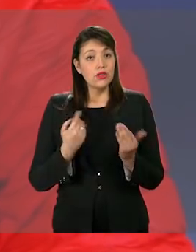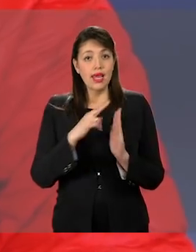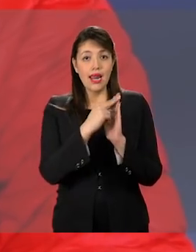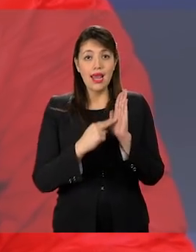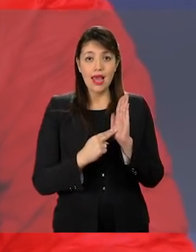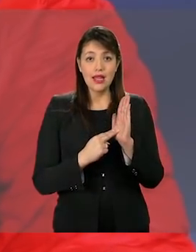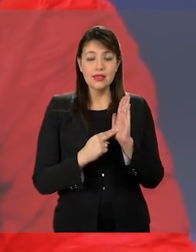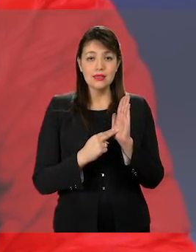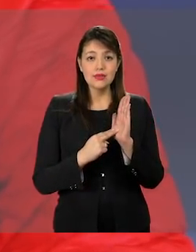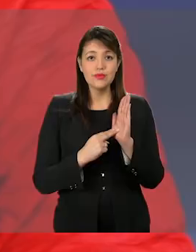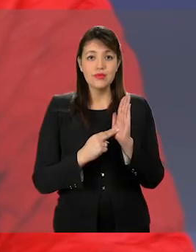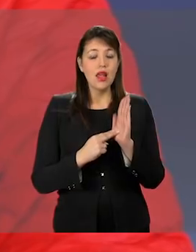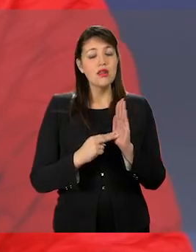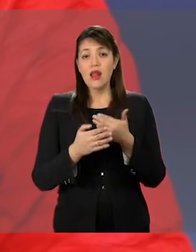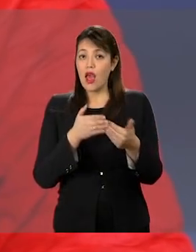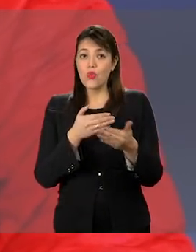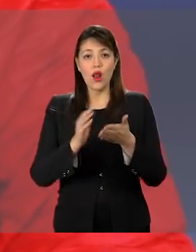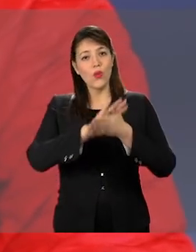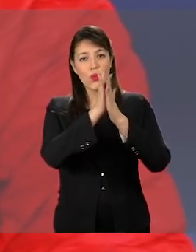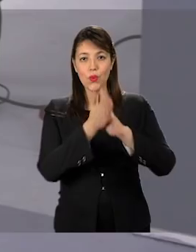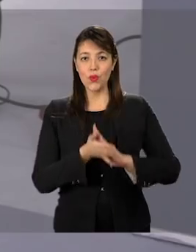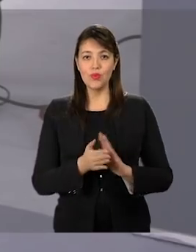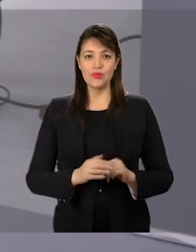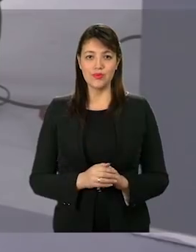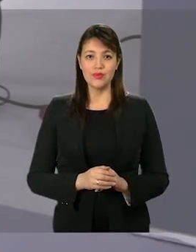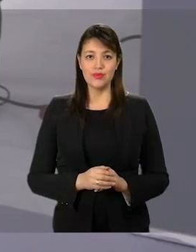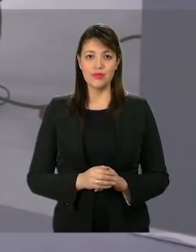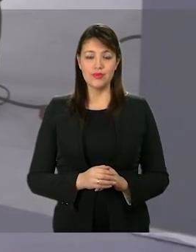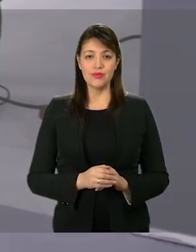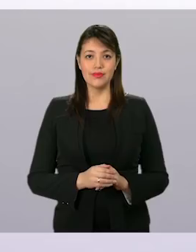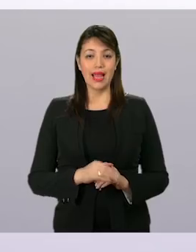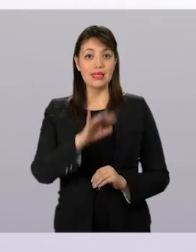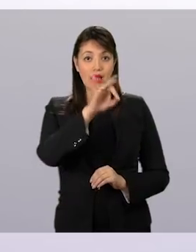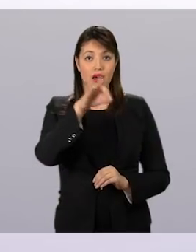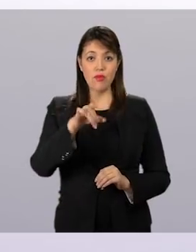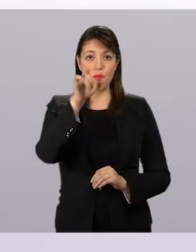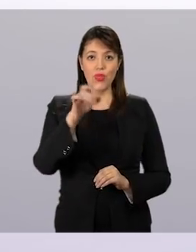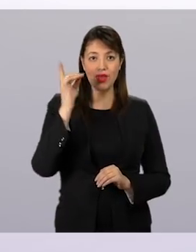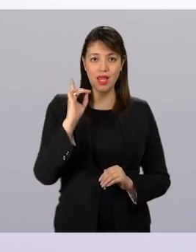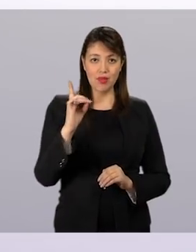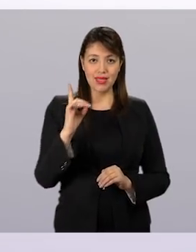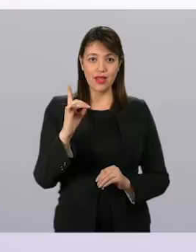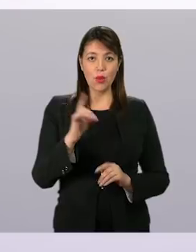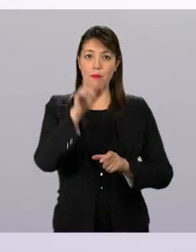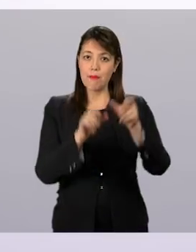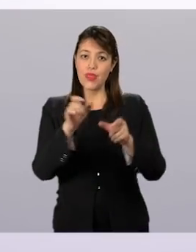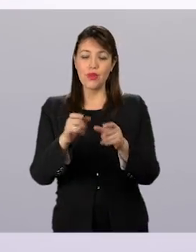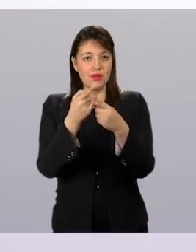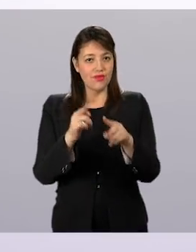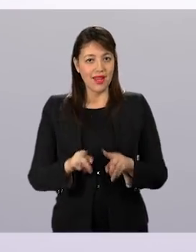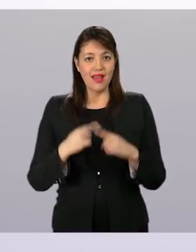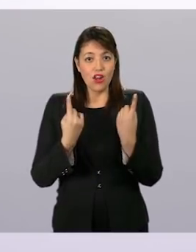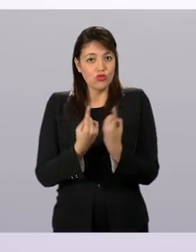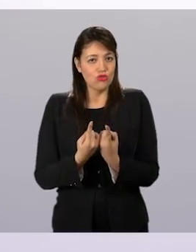Necesito que comiences a leer el texto de manera natural hasta el final. Ok. Sabemos que las personas con discapacidad son